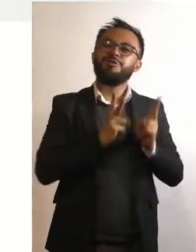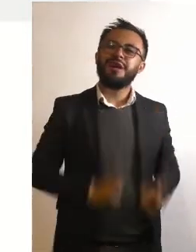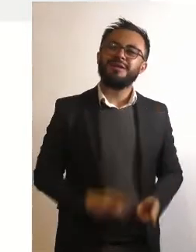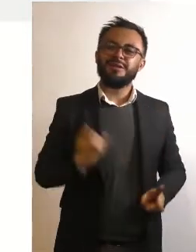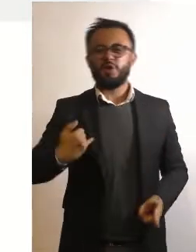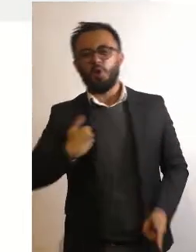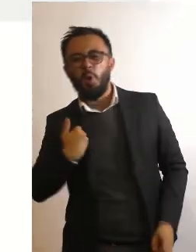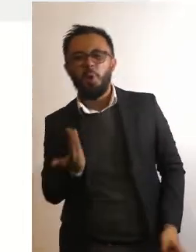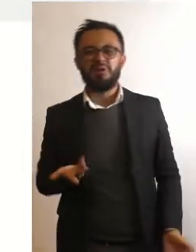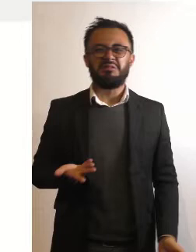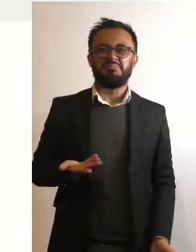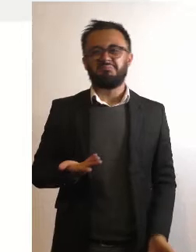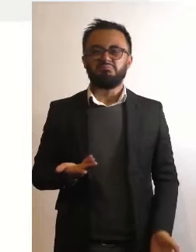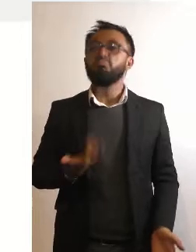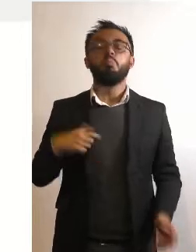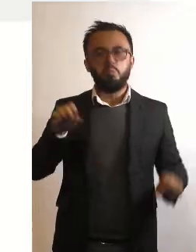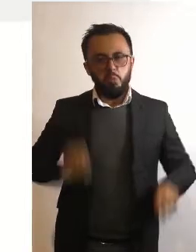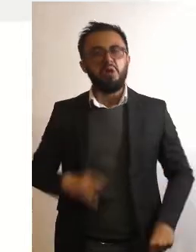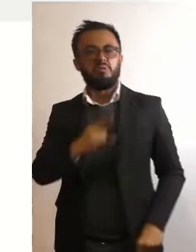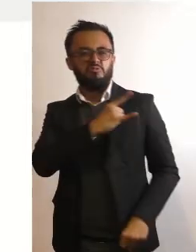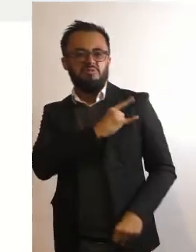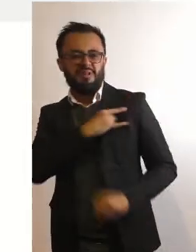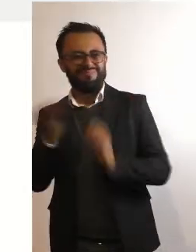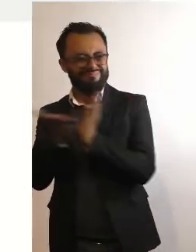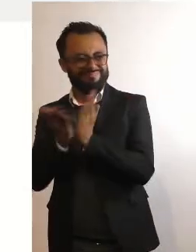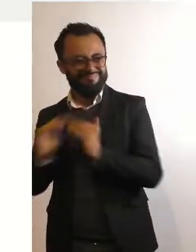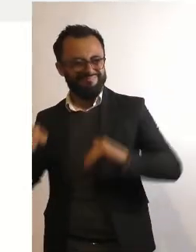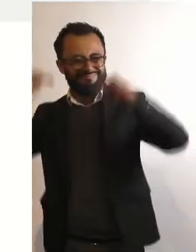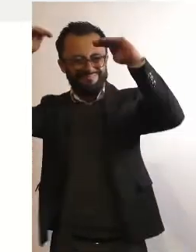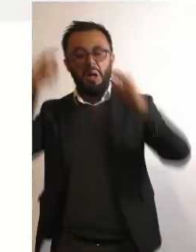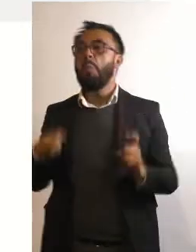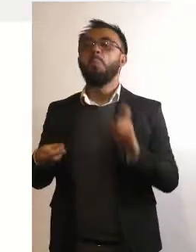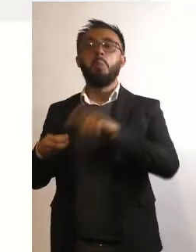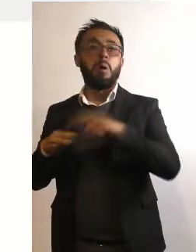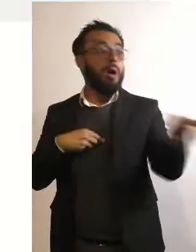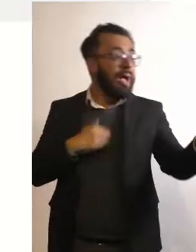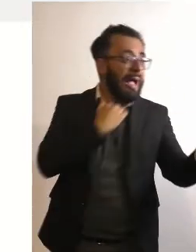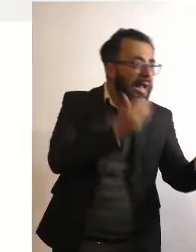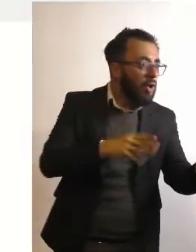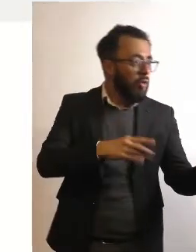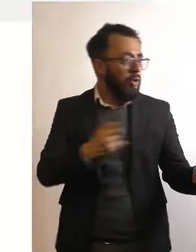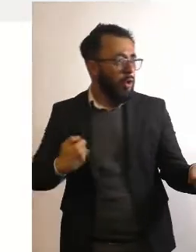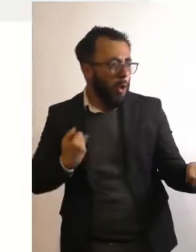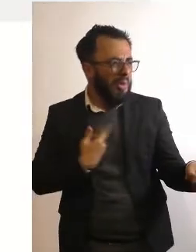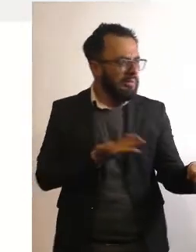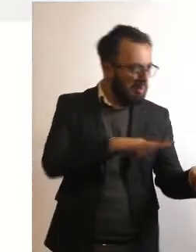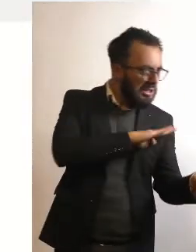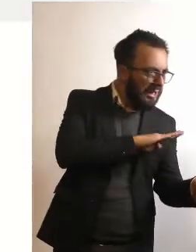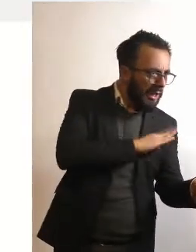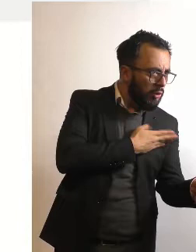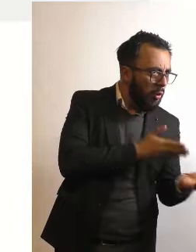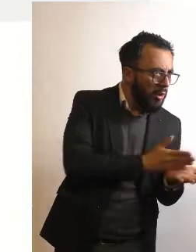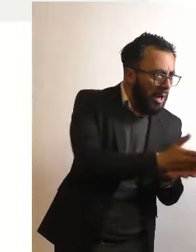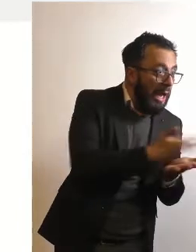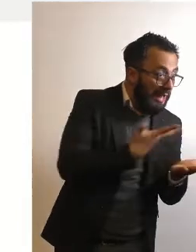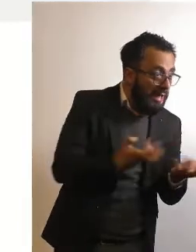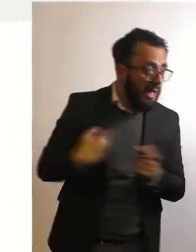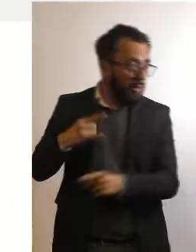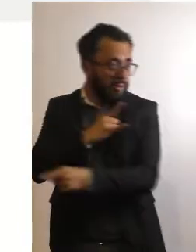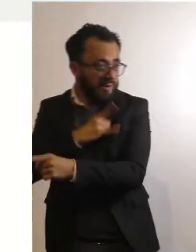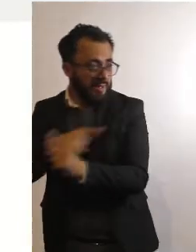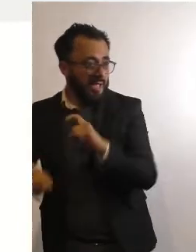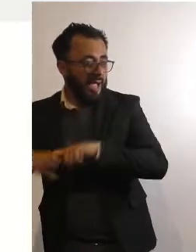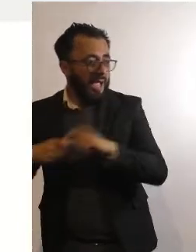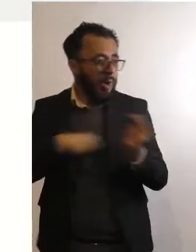superior, jóvenes bien sea que estén aún en educación media y quieran tomar algunos créditos en educación superior, y aquellos que